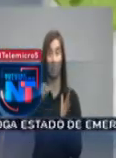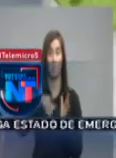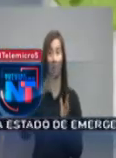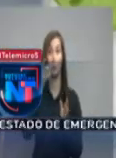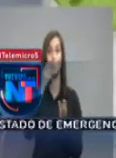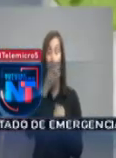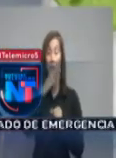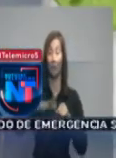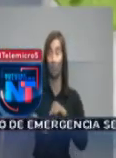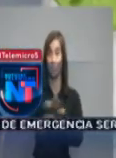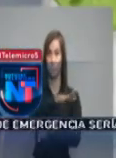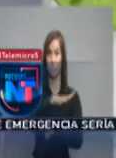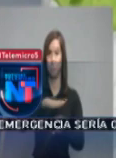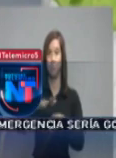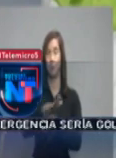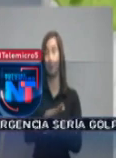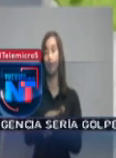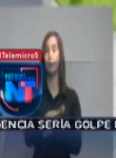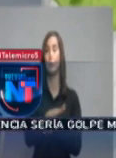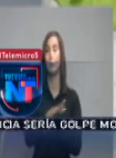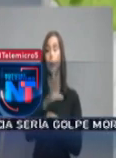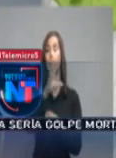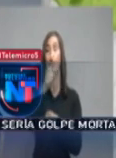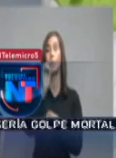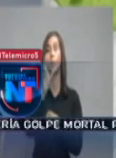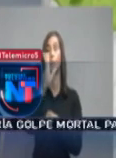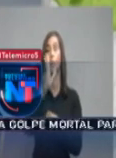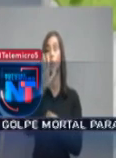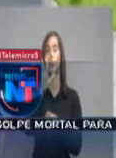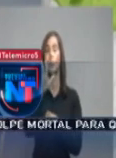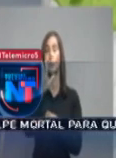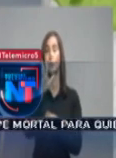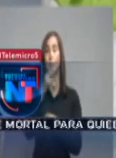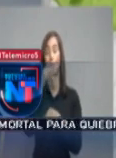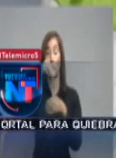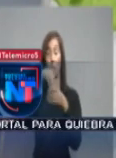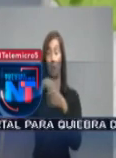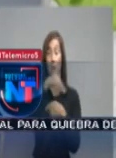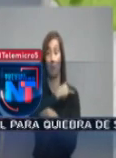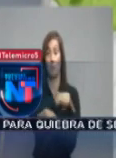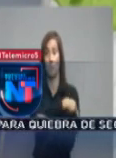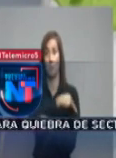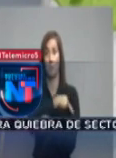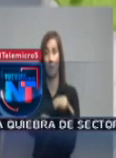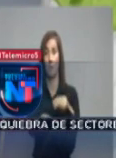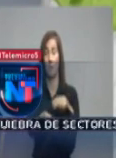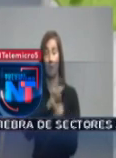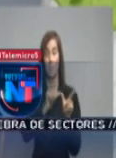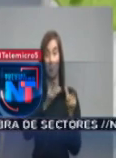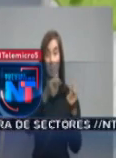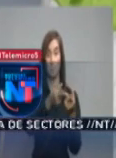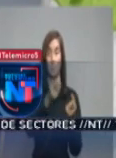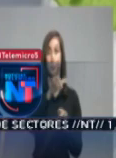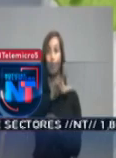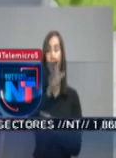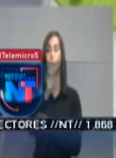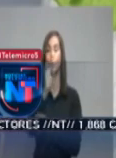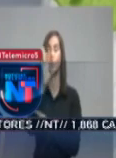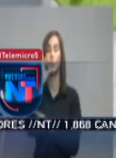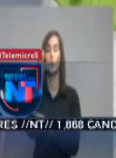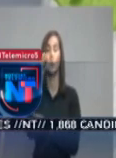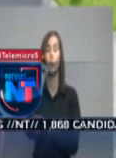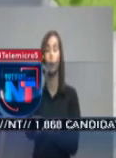Domingo tenemos de las 535 hospitalizaciones, 319.